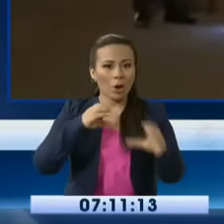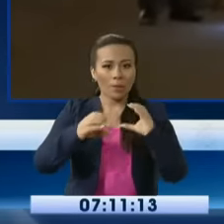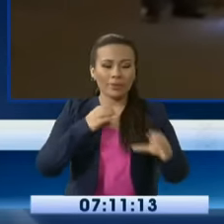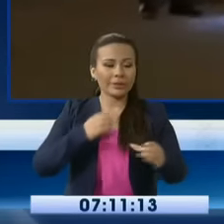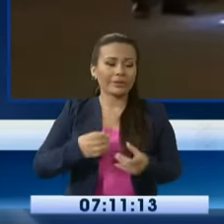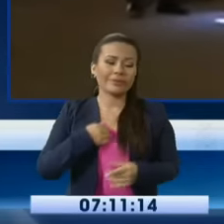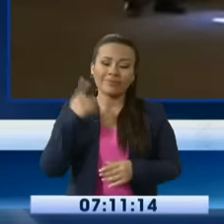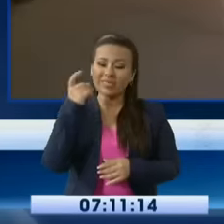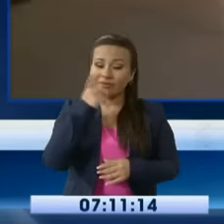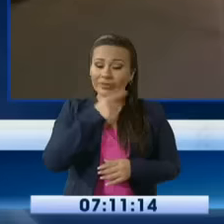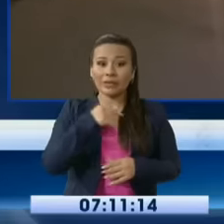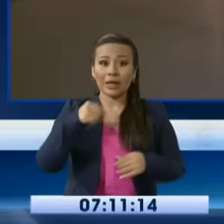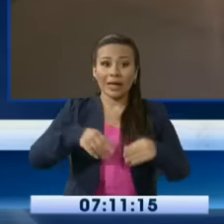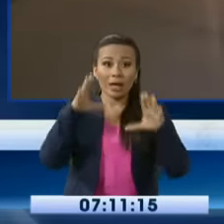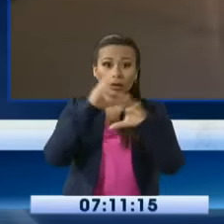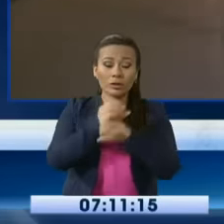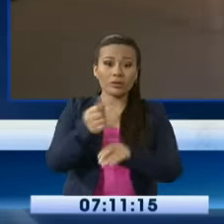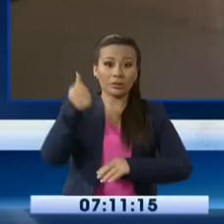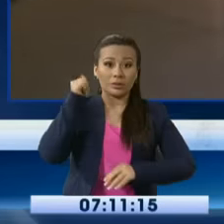de la noche el barrio fue